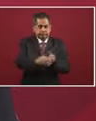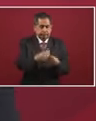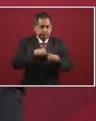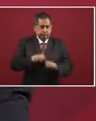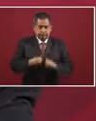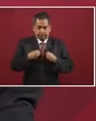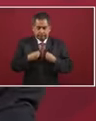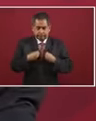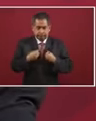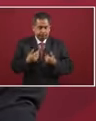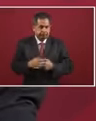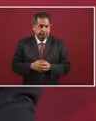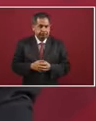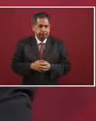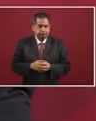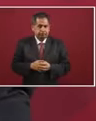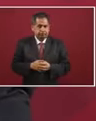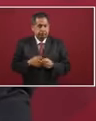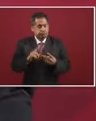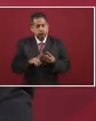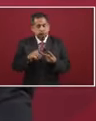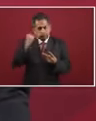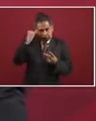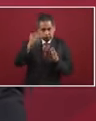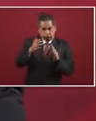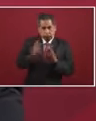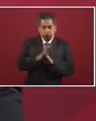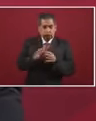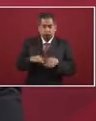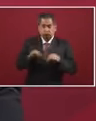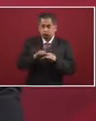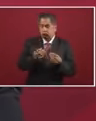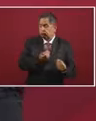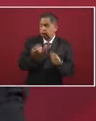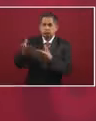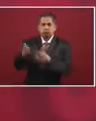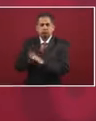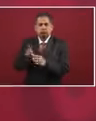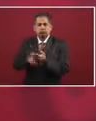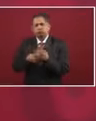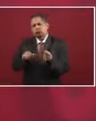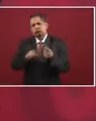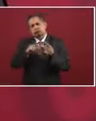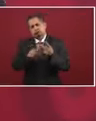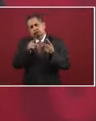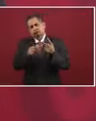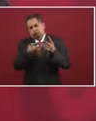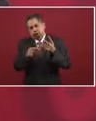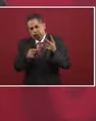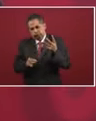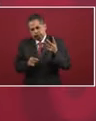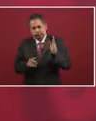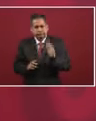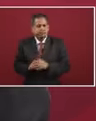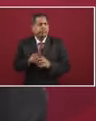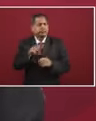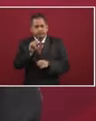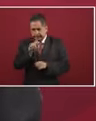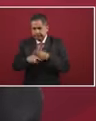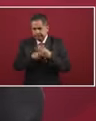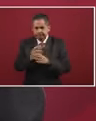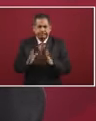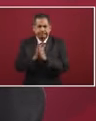y de cómo medirlo, pero es una contribución muy importante, y otras iniciativas. Y ahí está participando